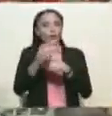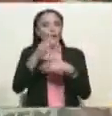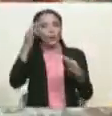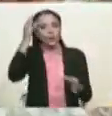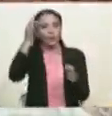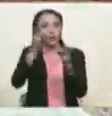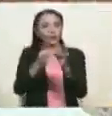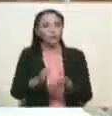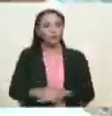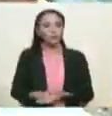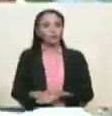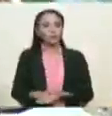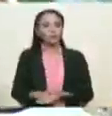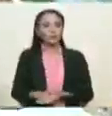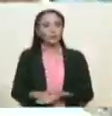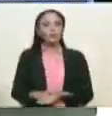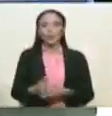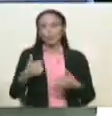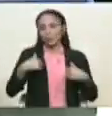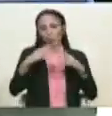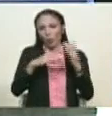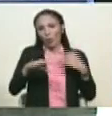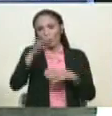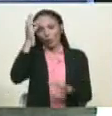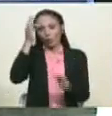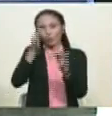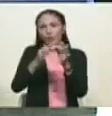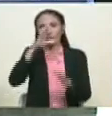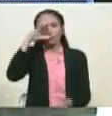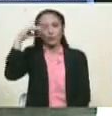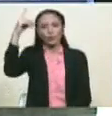Además, yo soy muy creyente, somos creyentes, yo sé.